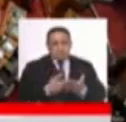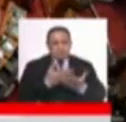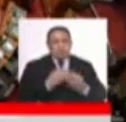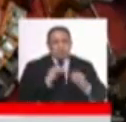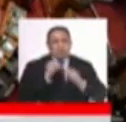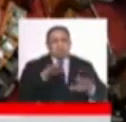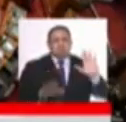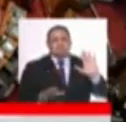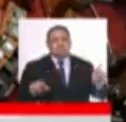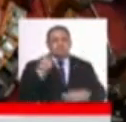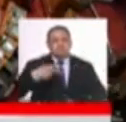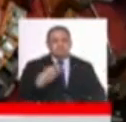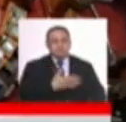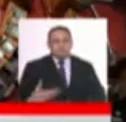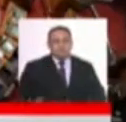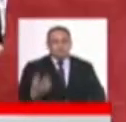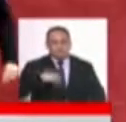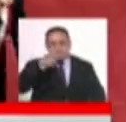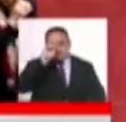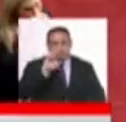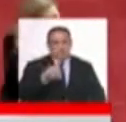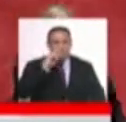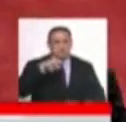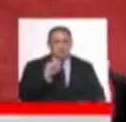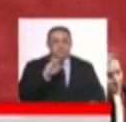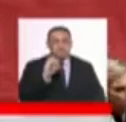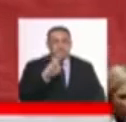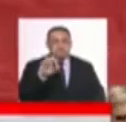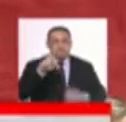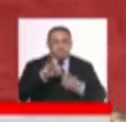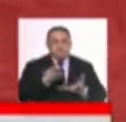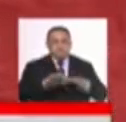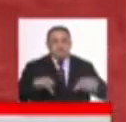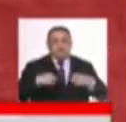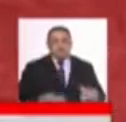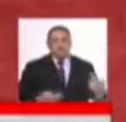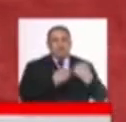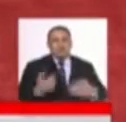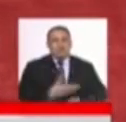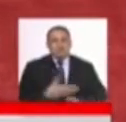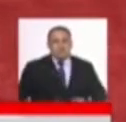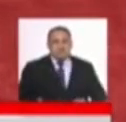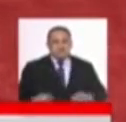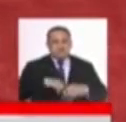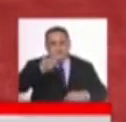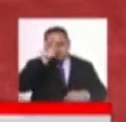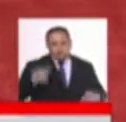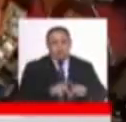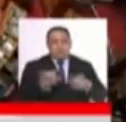qué lugar debía ocupar en medio de esta crisis, ¿no? Supo desmarcarse del gobierno de Castillo y eso ha permitido